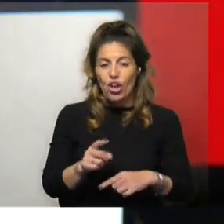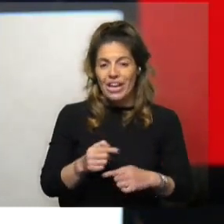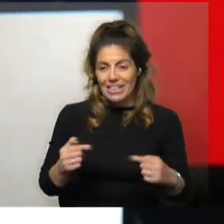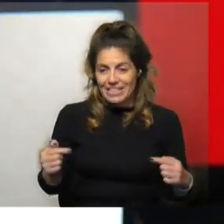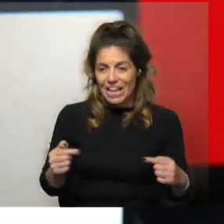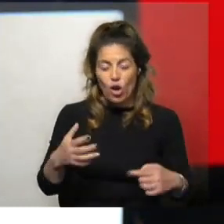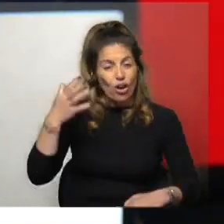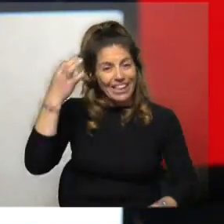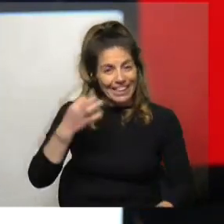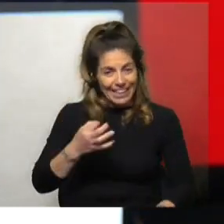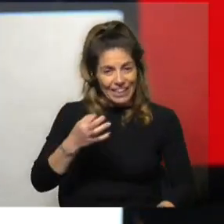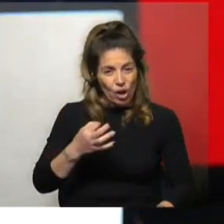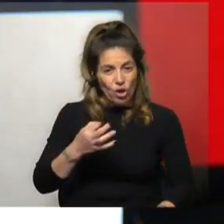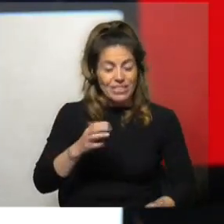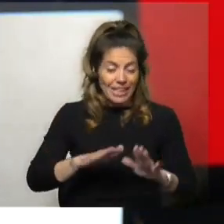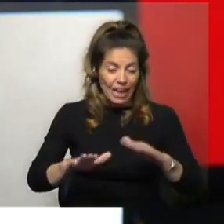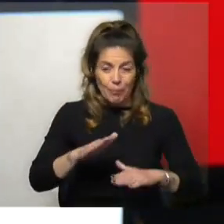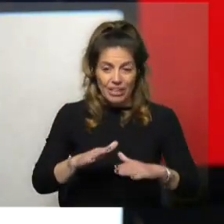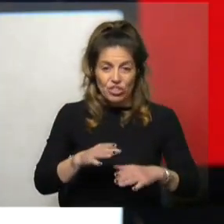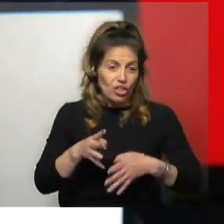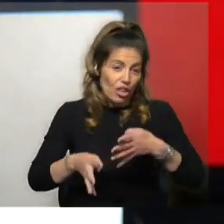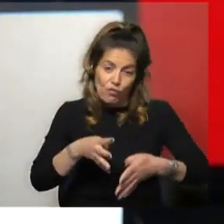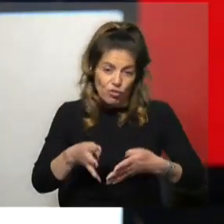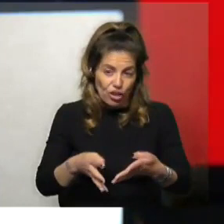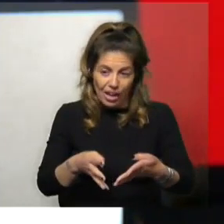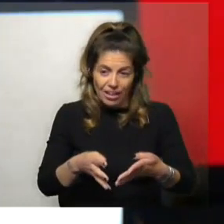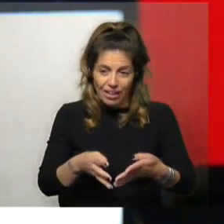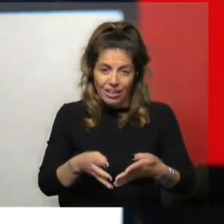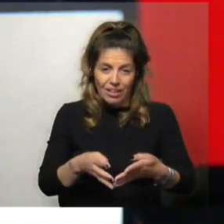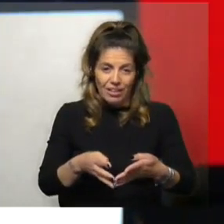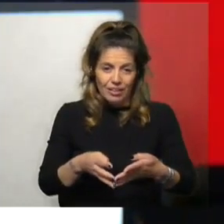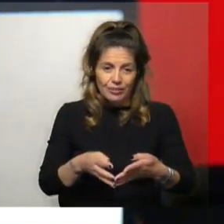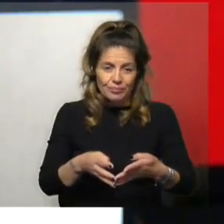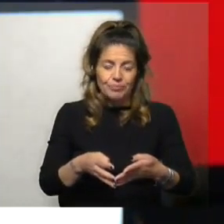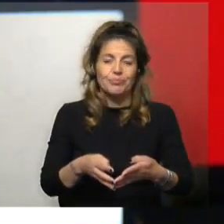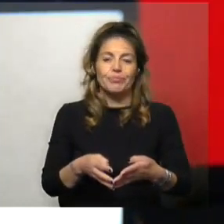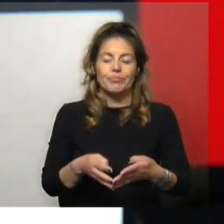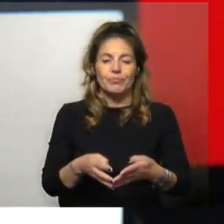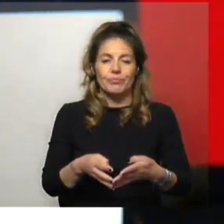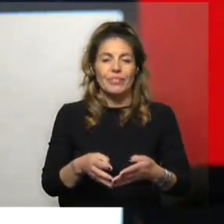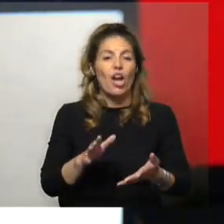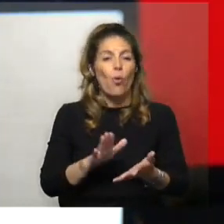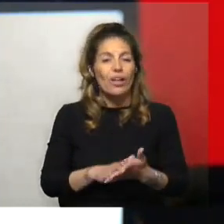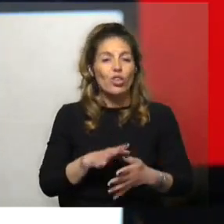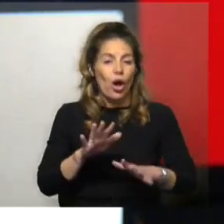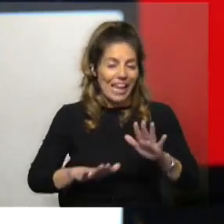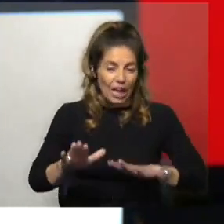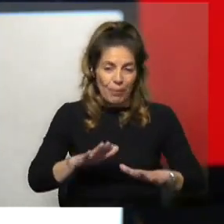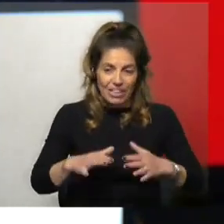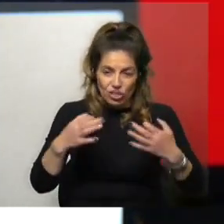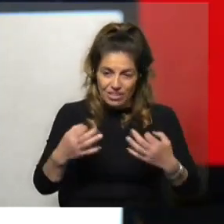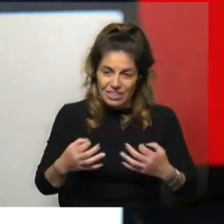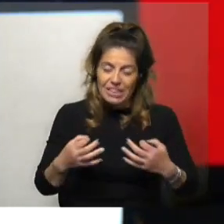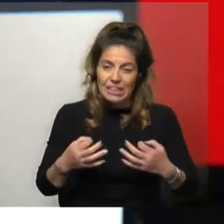que creo que bueno si es la reparación tiene que funcionar No y en cuanto a la reparación en s